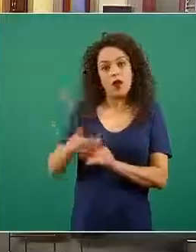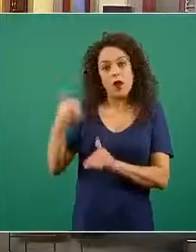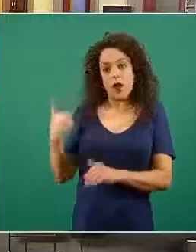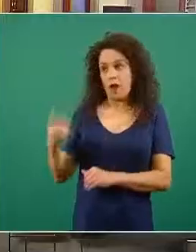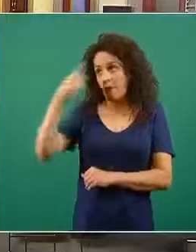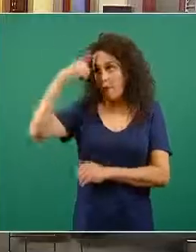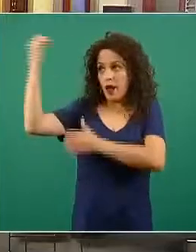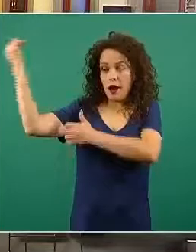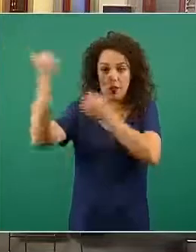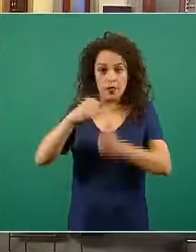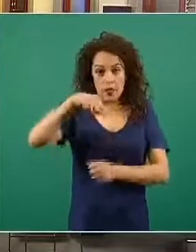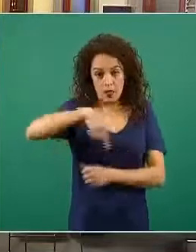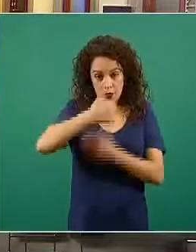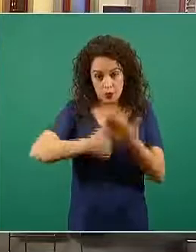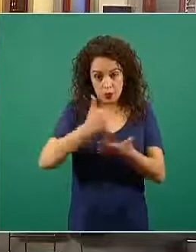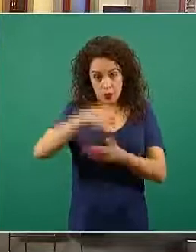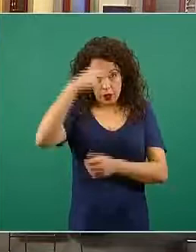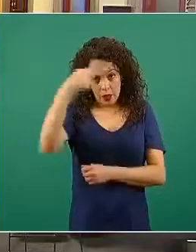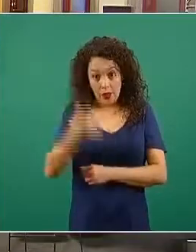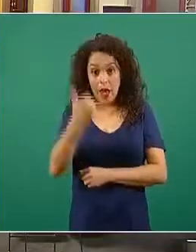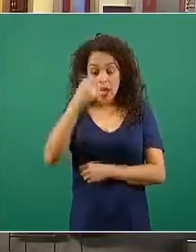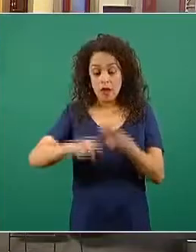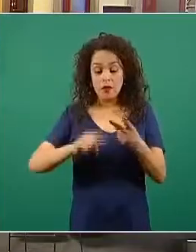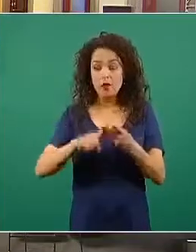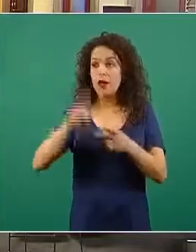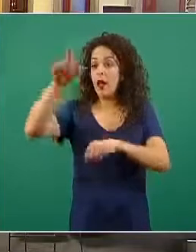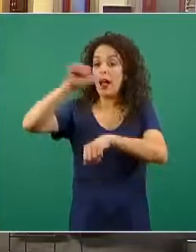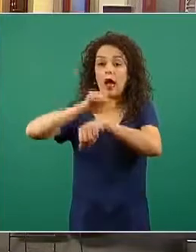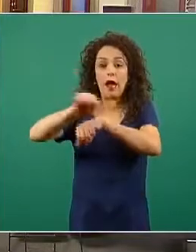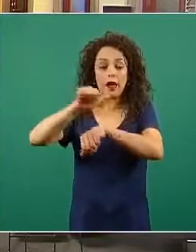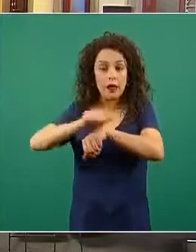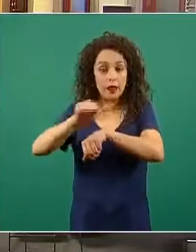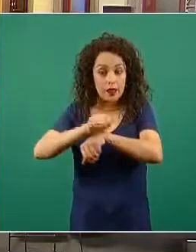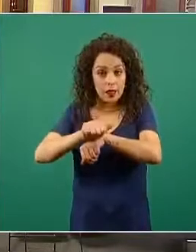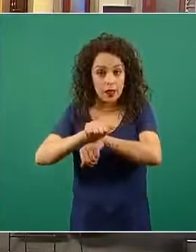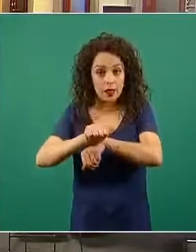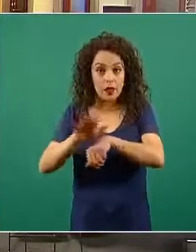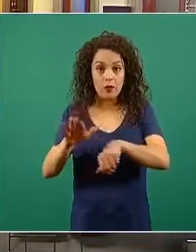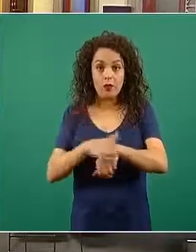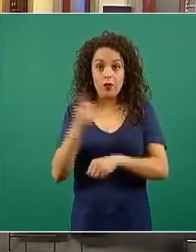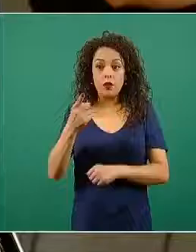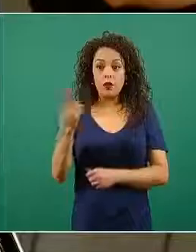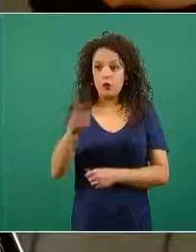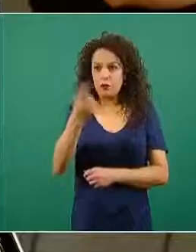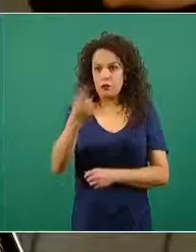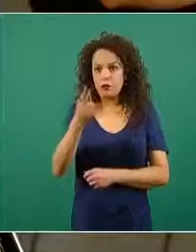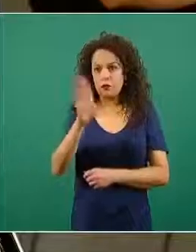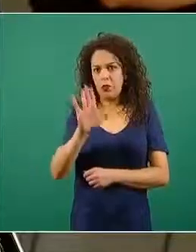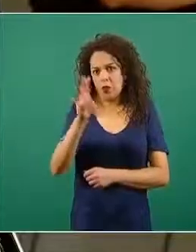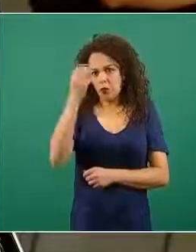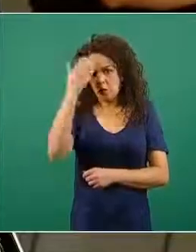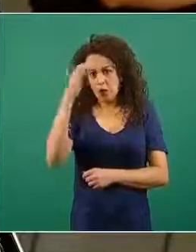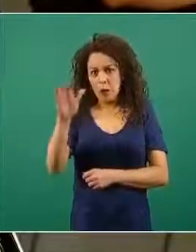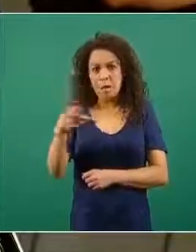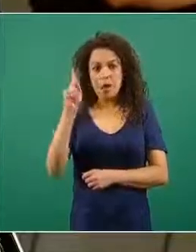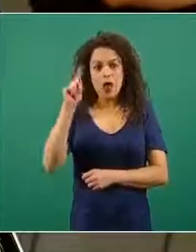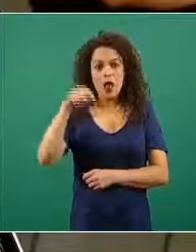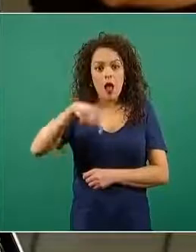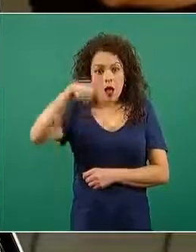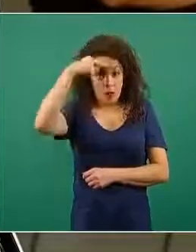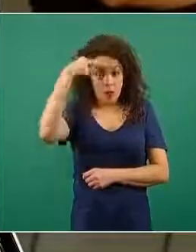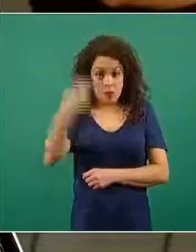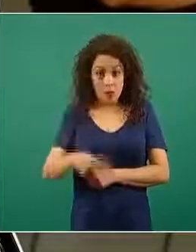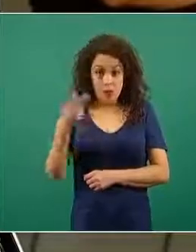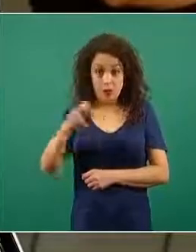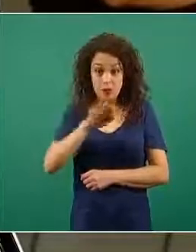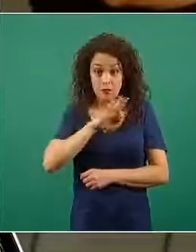Ciudad de México y también en Argentina. Bueno, ellos, seguramente usted no lo conoce, pero en México esto podría